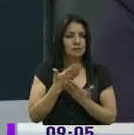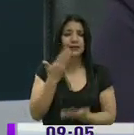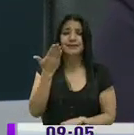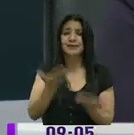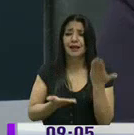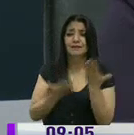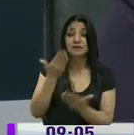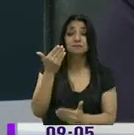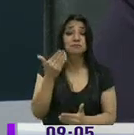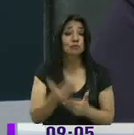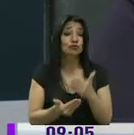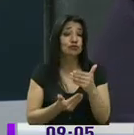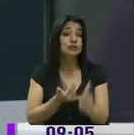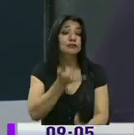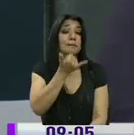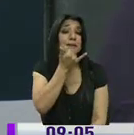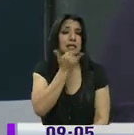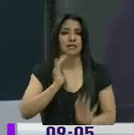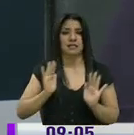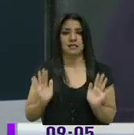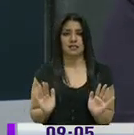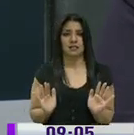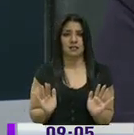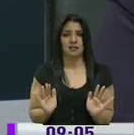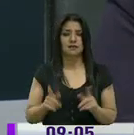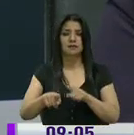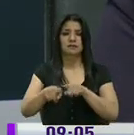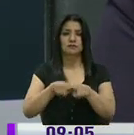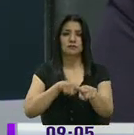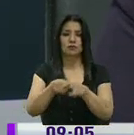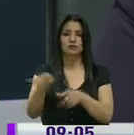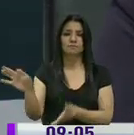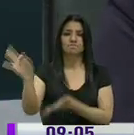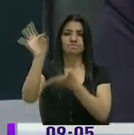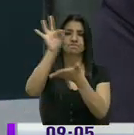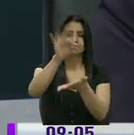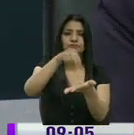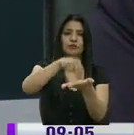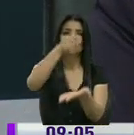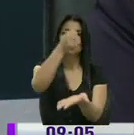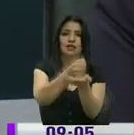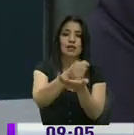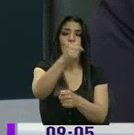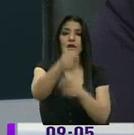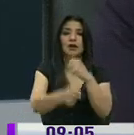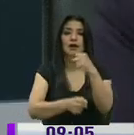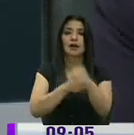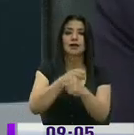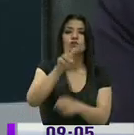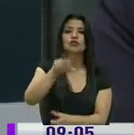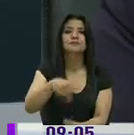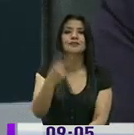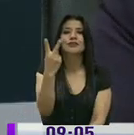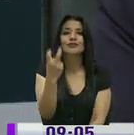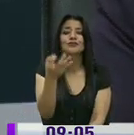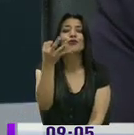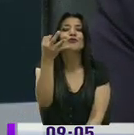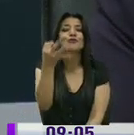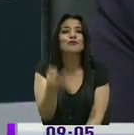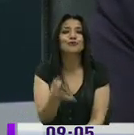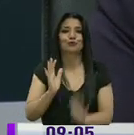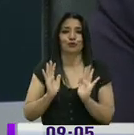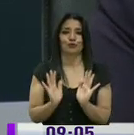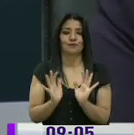irregularidades en el concurso de designación de notarios del año 2012 y justamente cuando